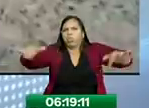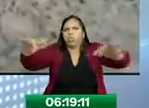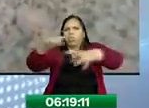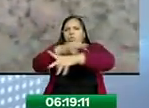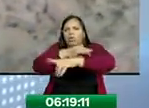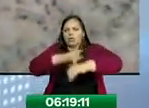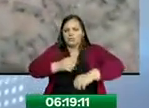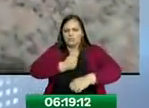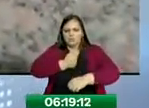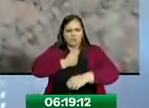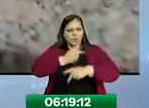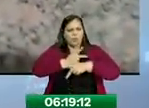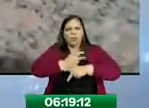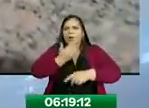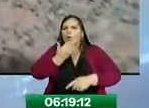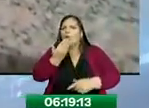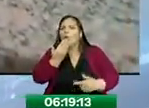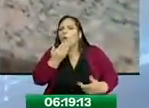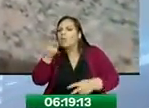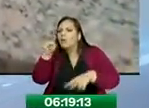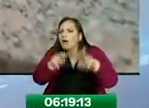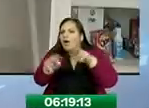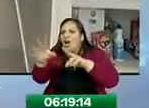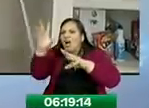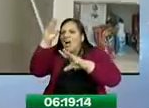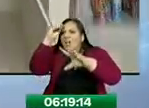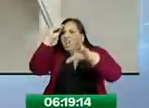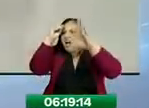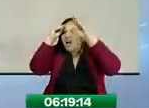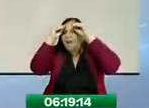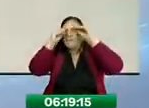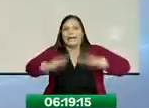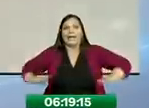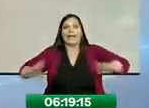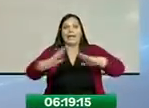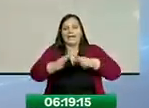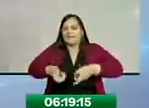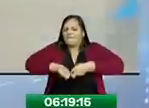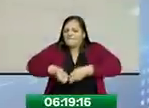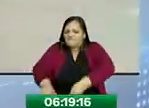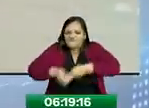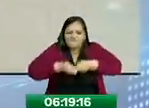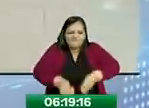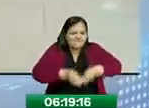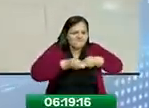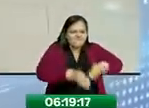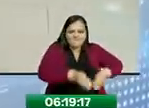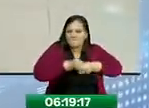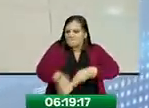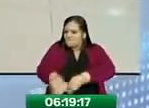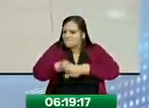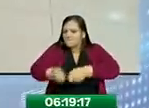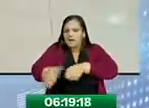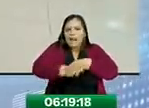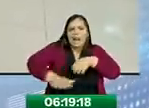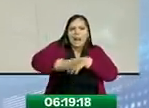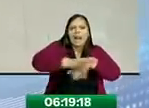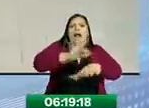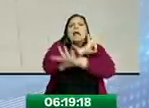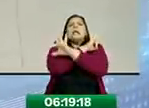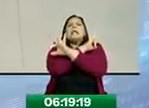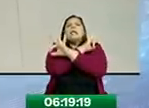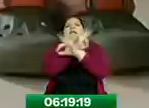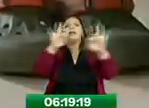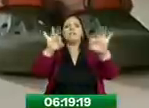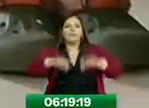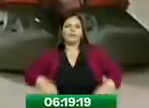lo que se sugiere trabajar un poco más es la desinfección del piso de las casas con detergentes habituales con los cuales ustedes utilizan. ¿Sacarse